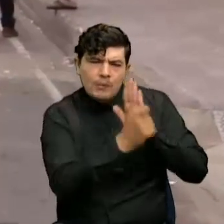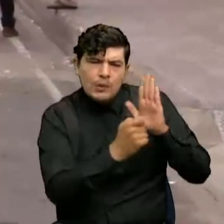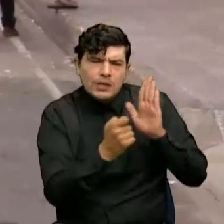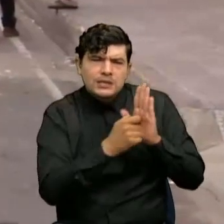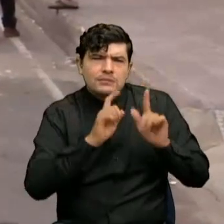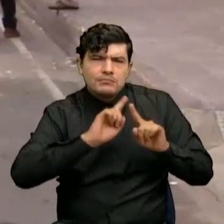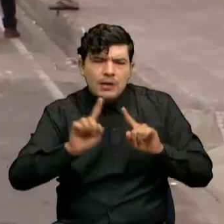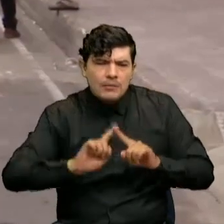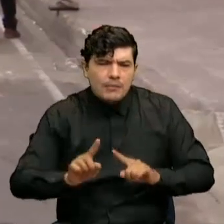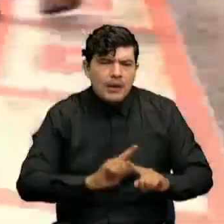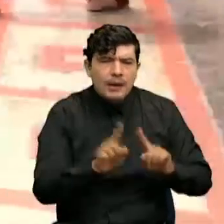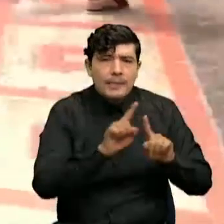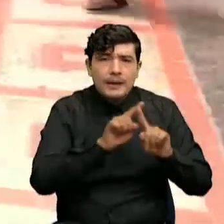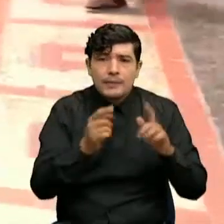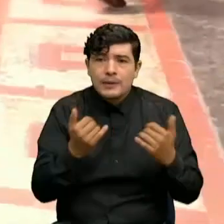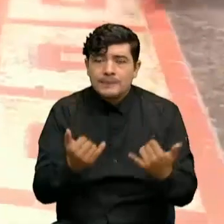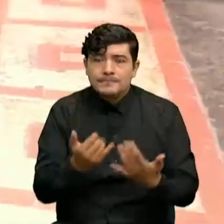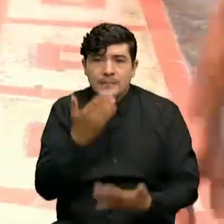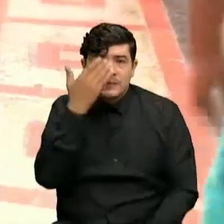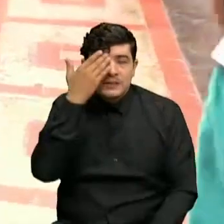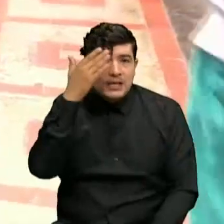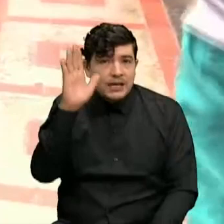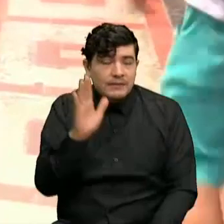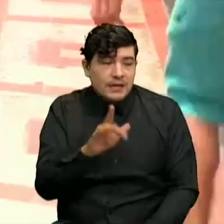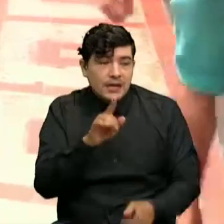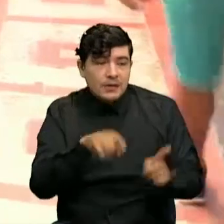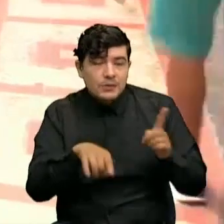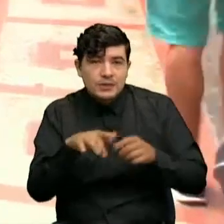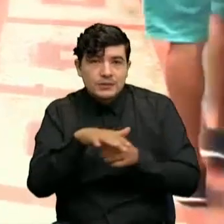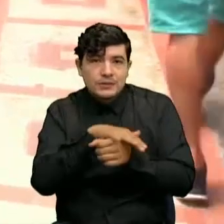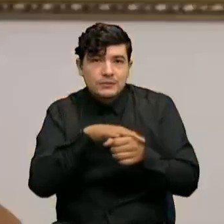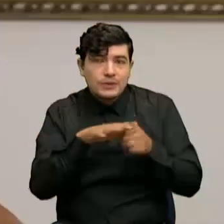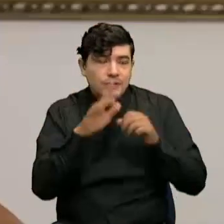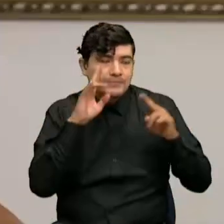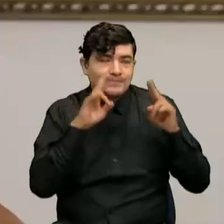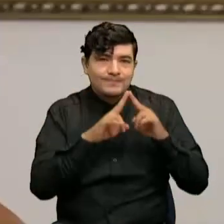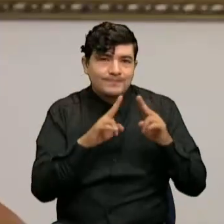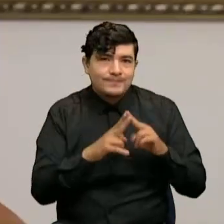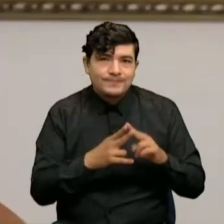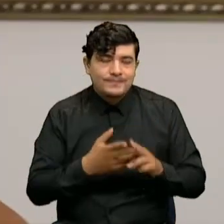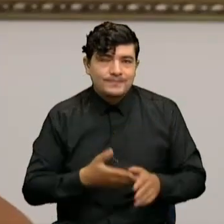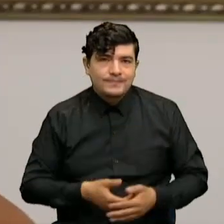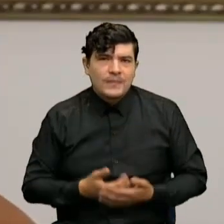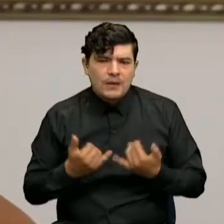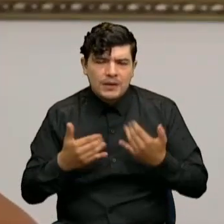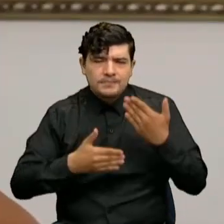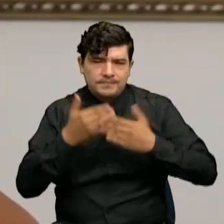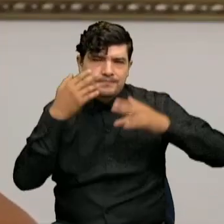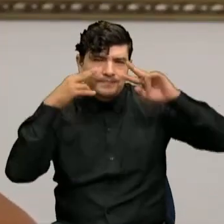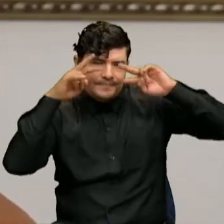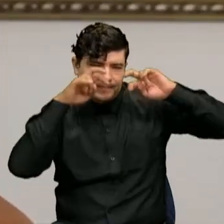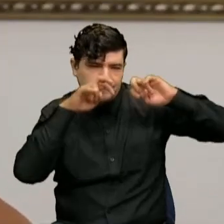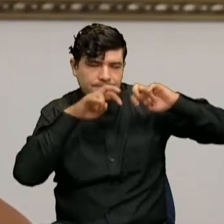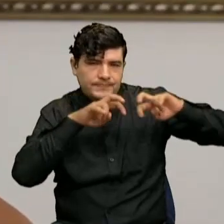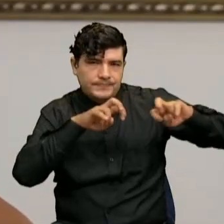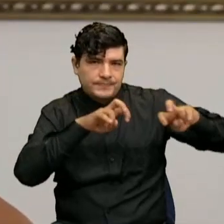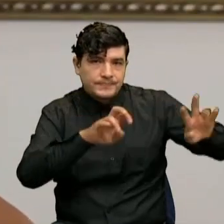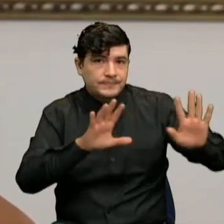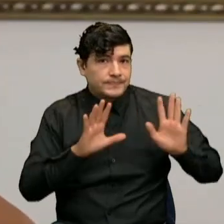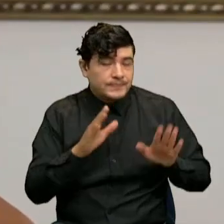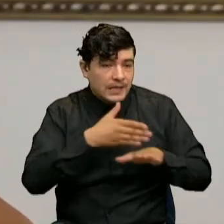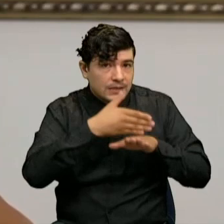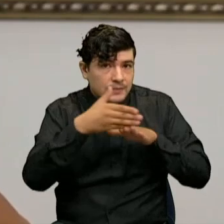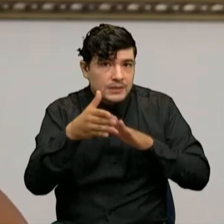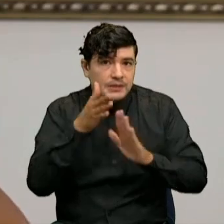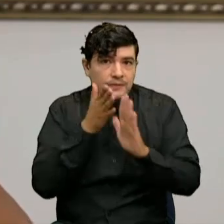pero pero hay cosas porque no se pueden anticipar y sobre todo cree que hay una investigación en marcha y pues cualquier